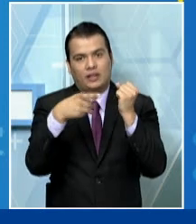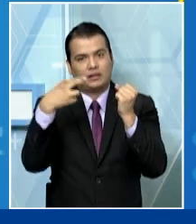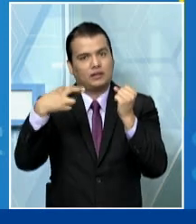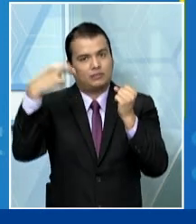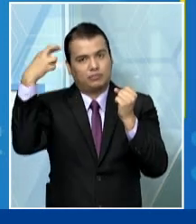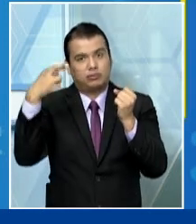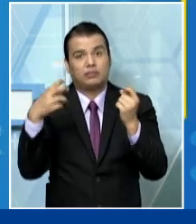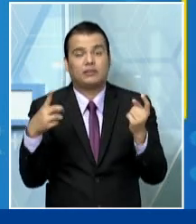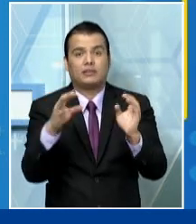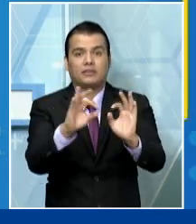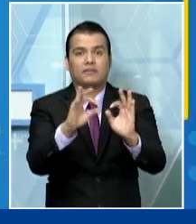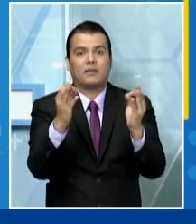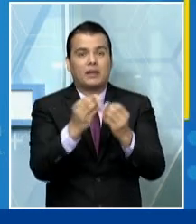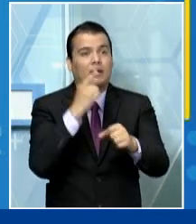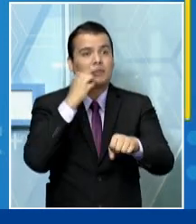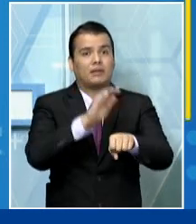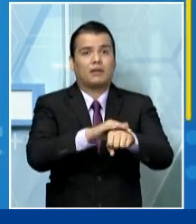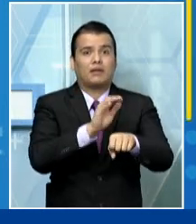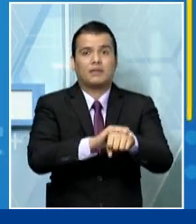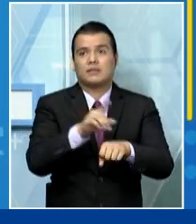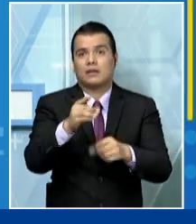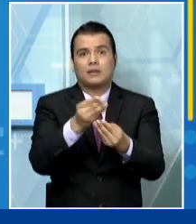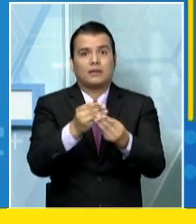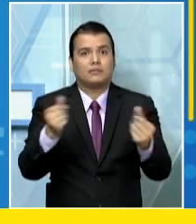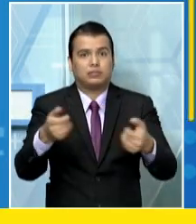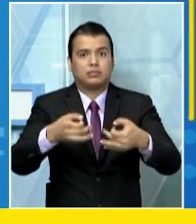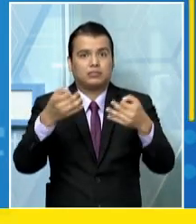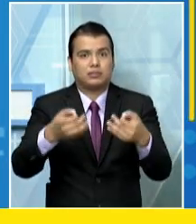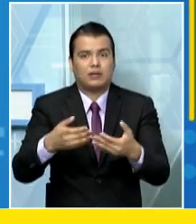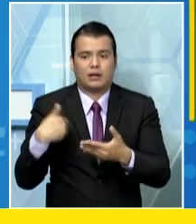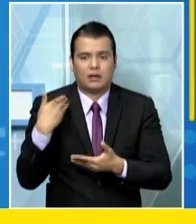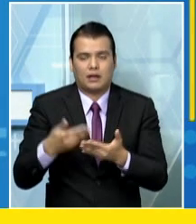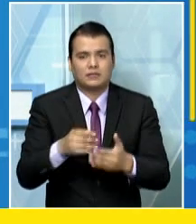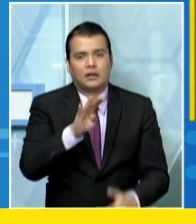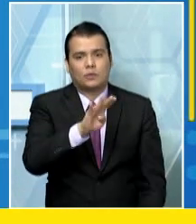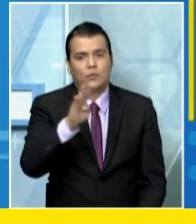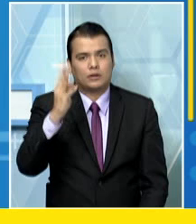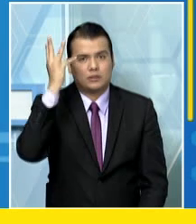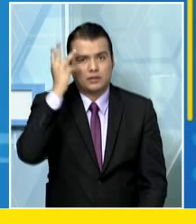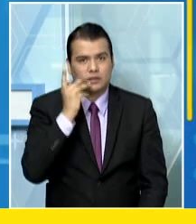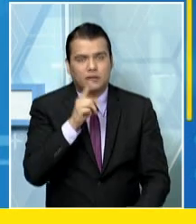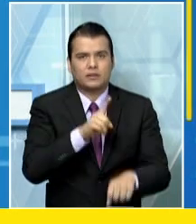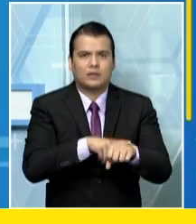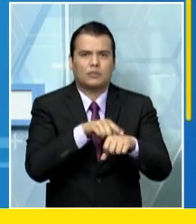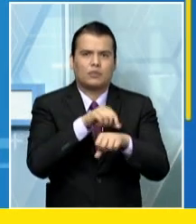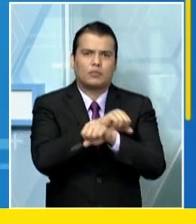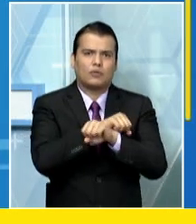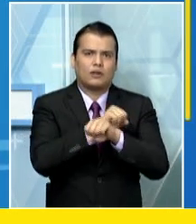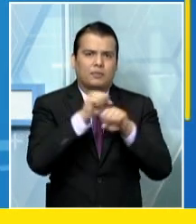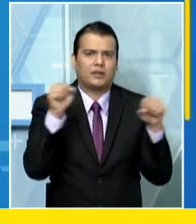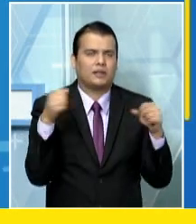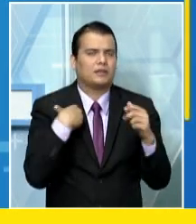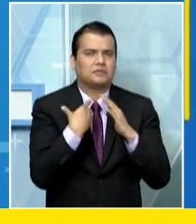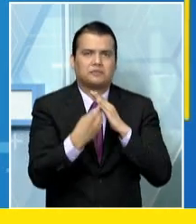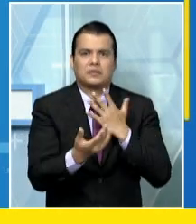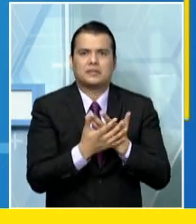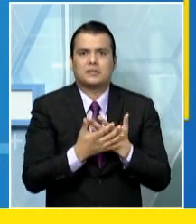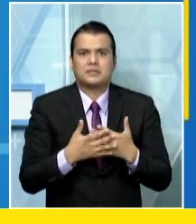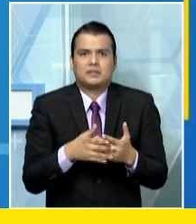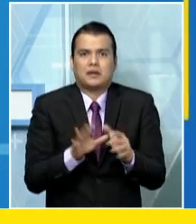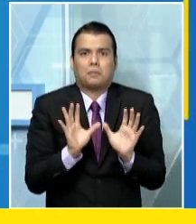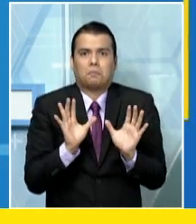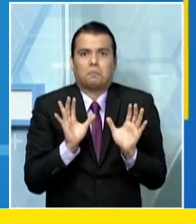por su familia, que hoy continúa su búsqueda. Más o menos eran las 9 y 20 de la mañana y hasta la presente no tenemos nada